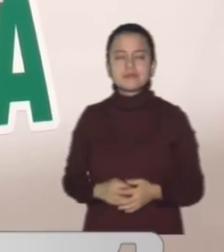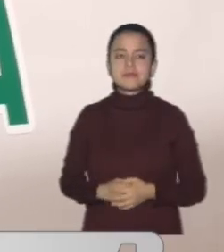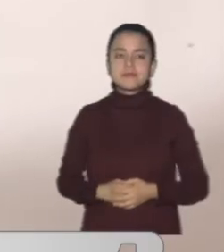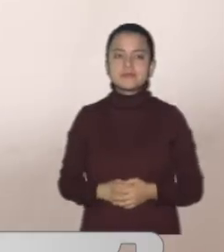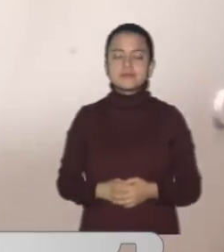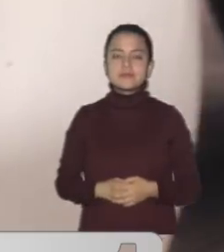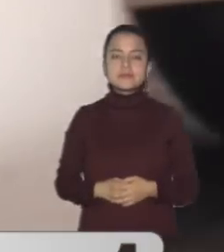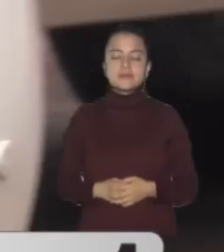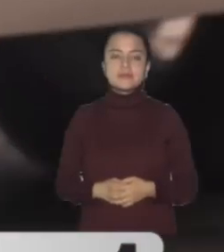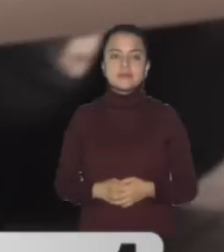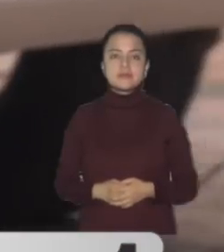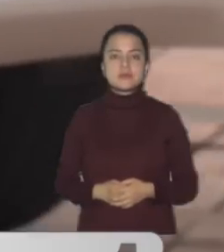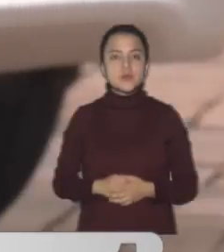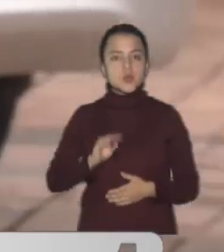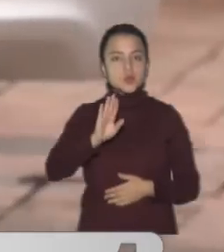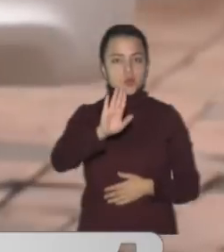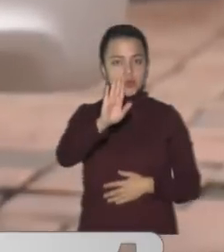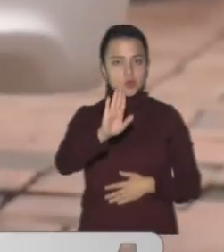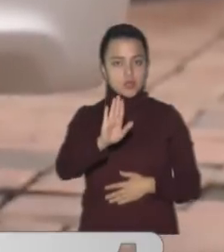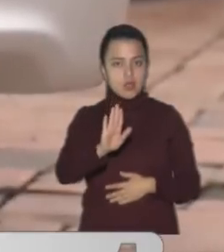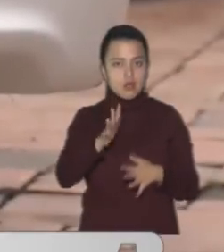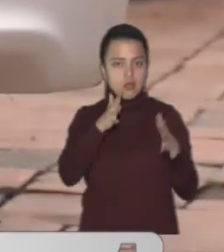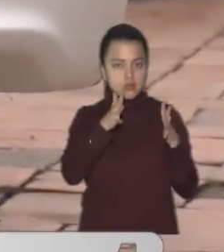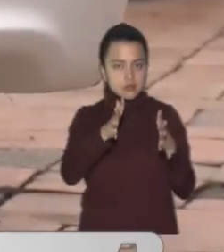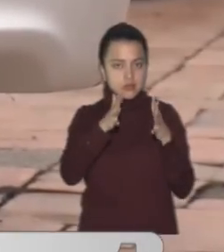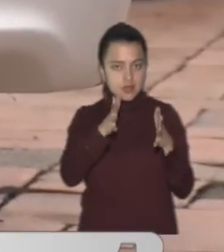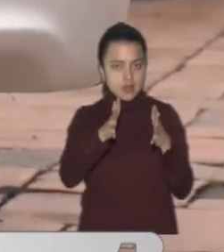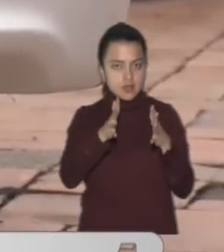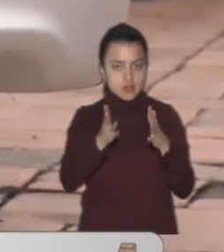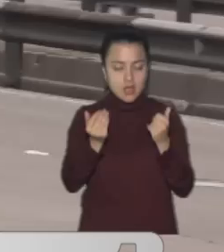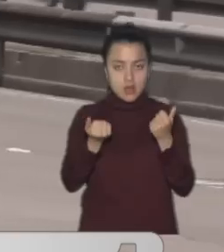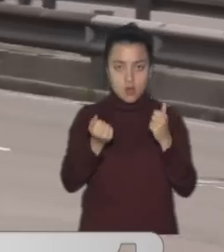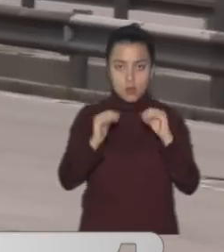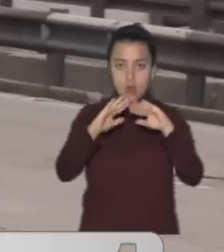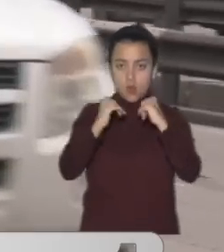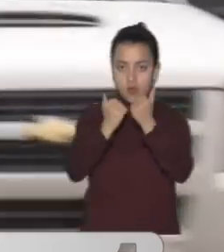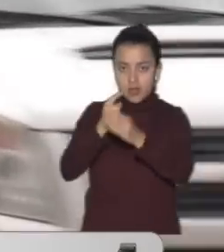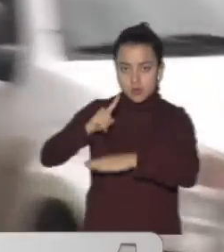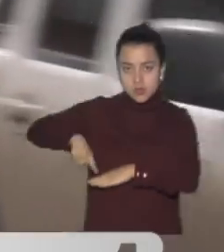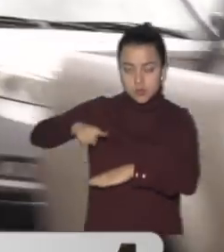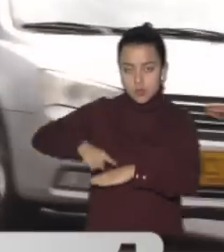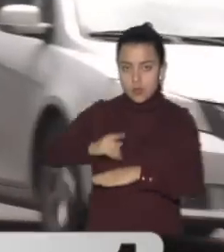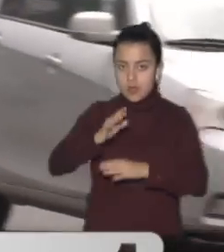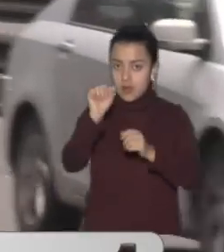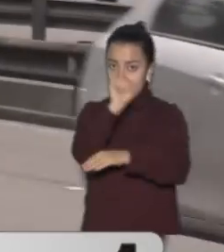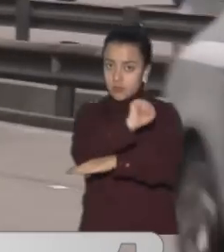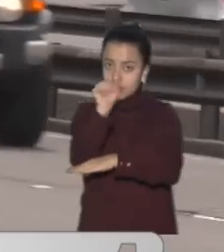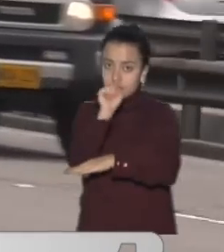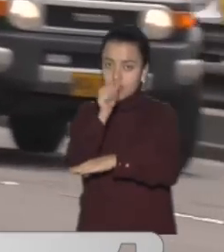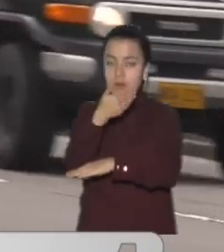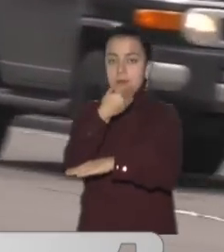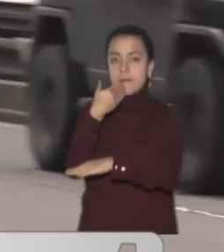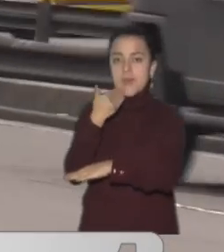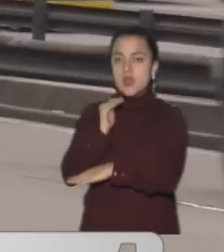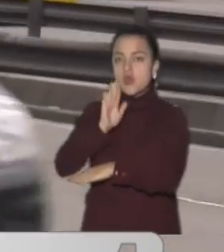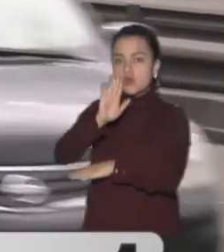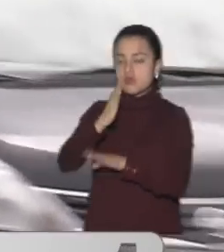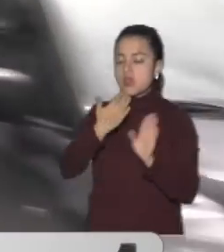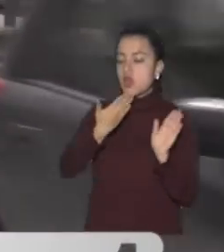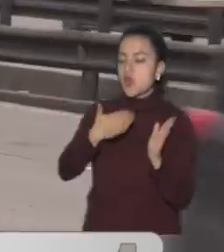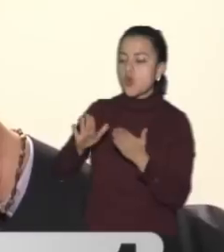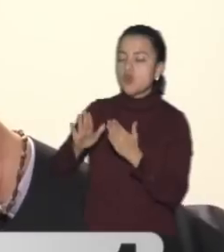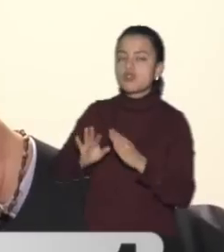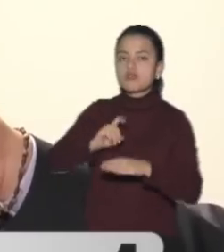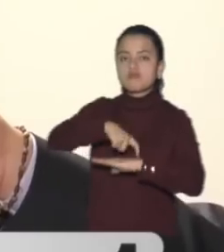de enseñanza para que no incurran en estas prácticas y para que hagan realmente los cursos completos que ordena el Ministerio de